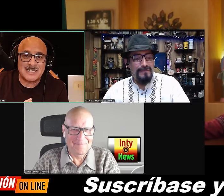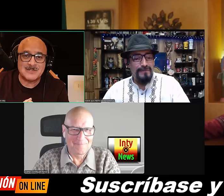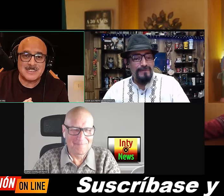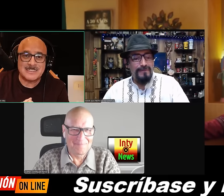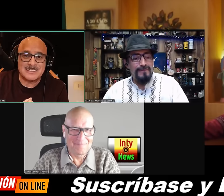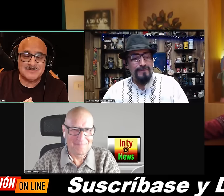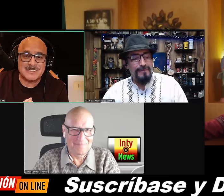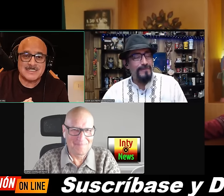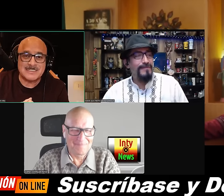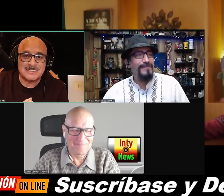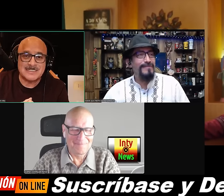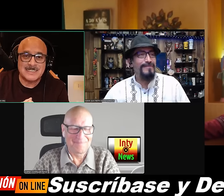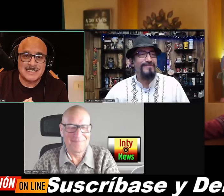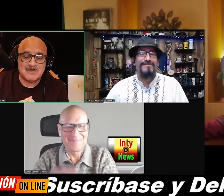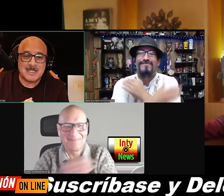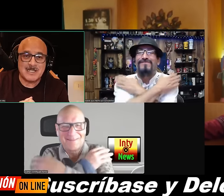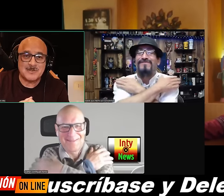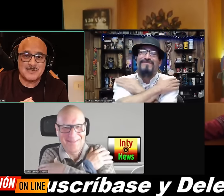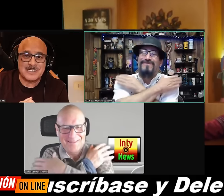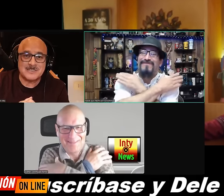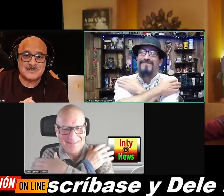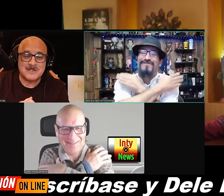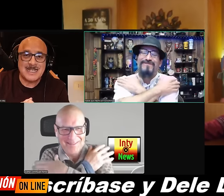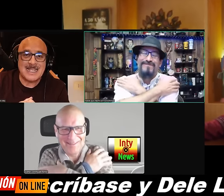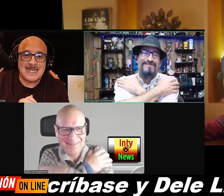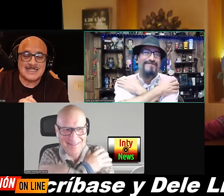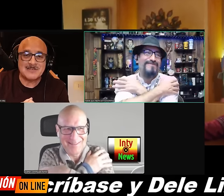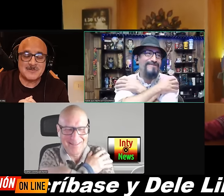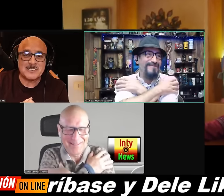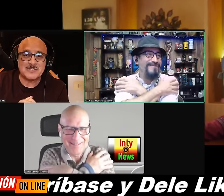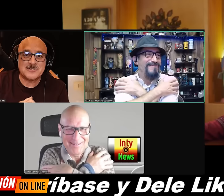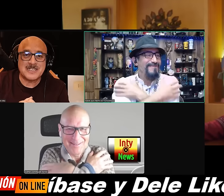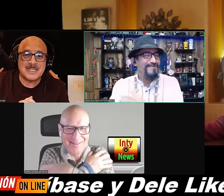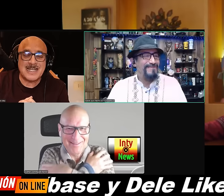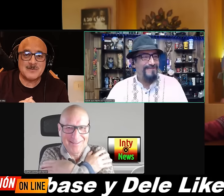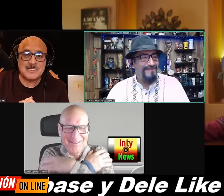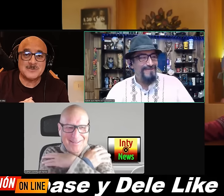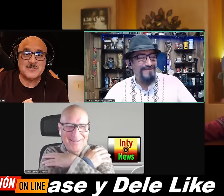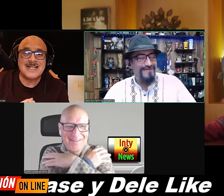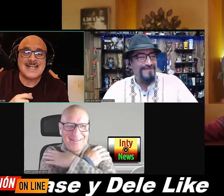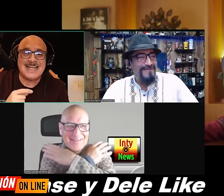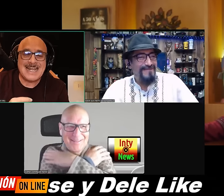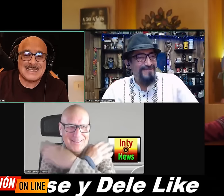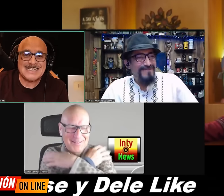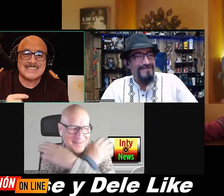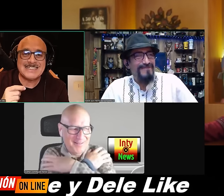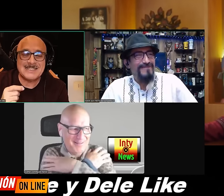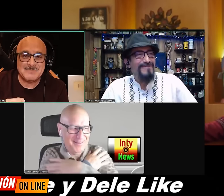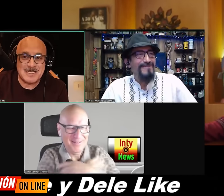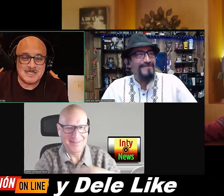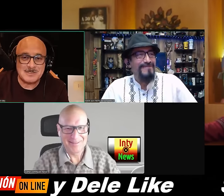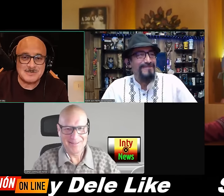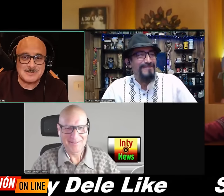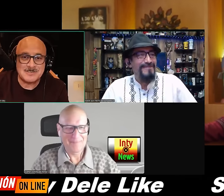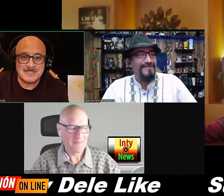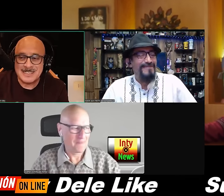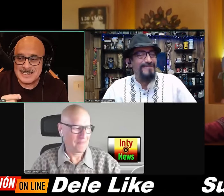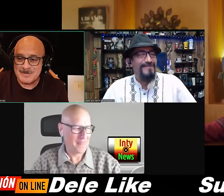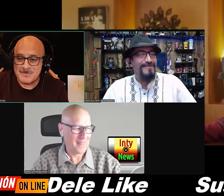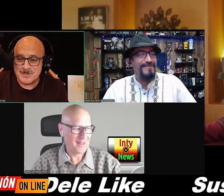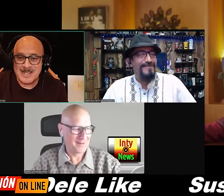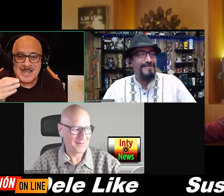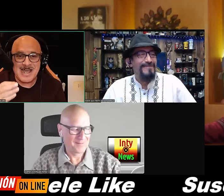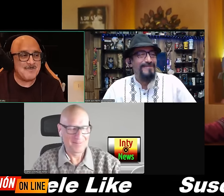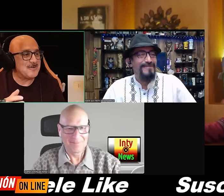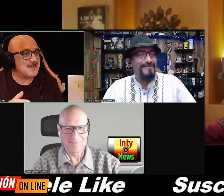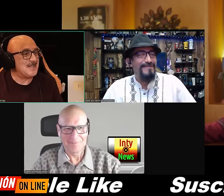abrazado tantas veces que me quedo con eso que la transformación nos ha dejado a eso grandes sentimientos de amor